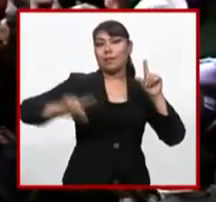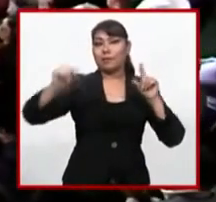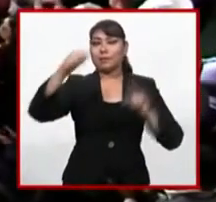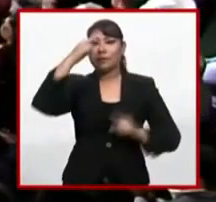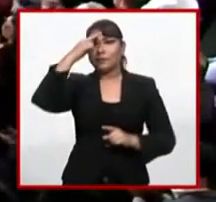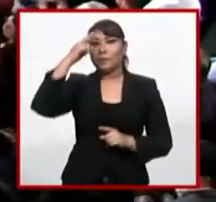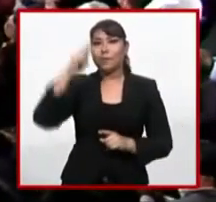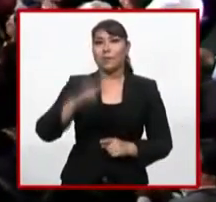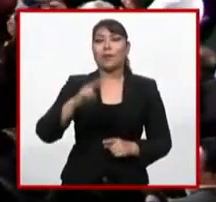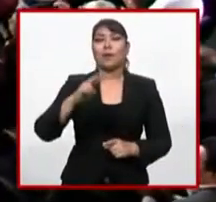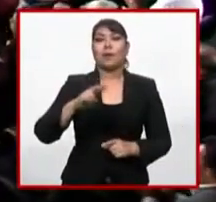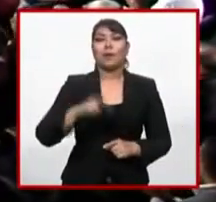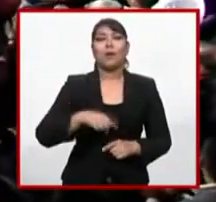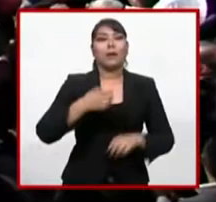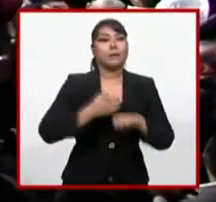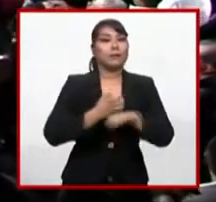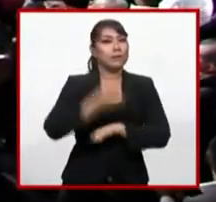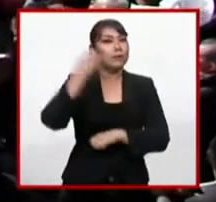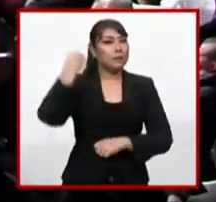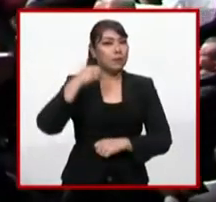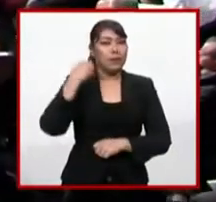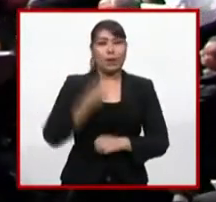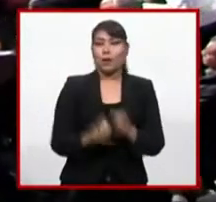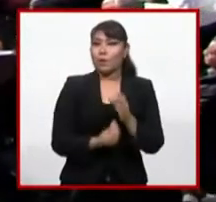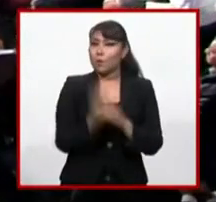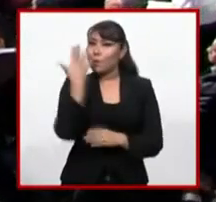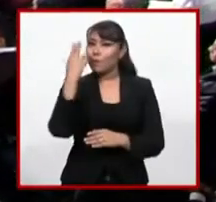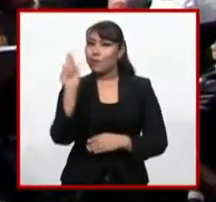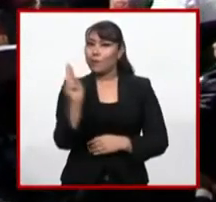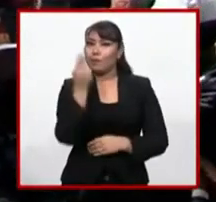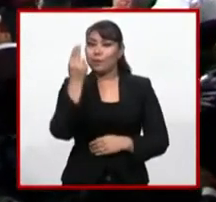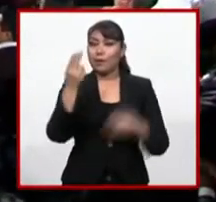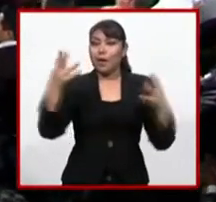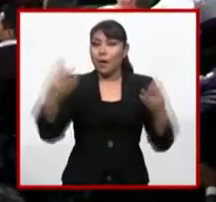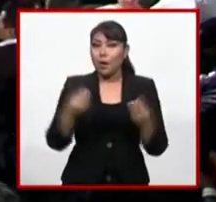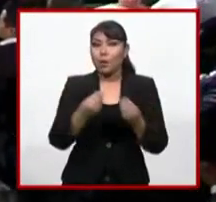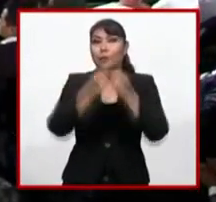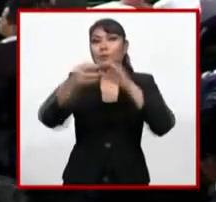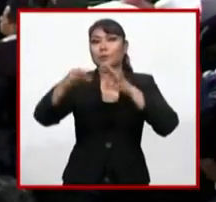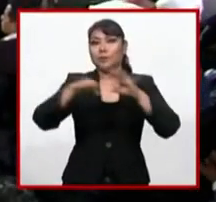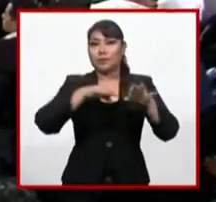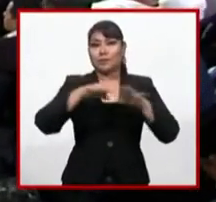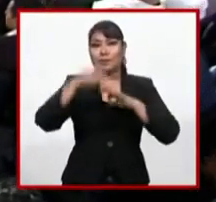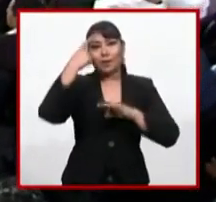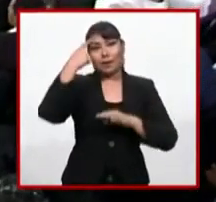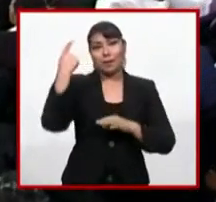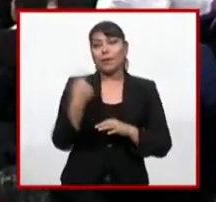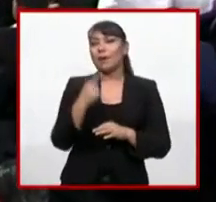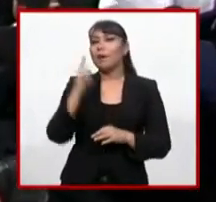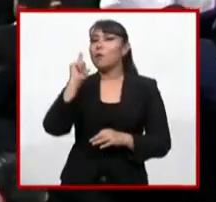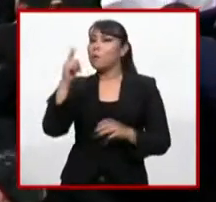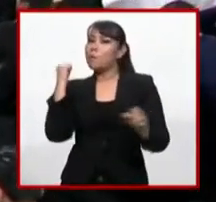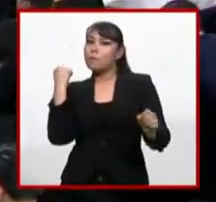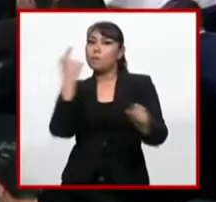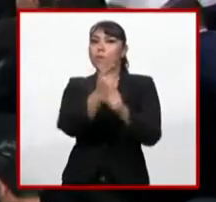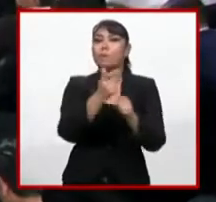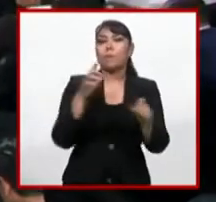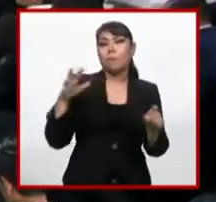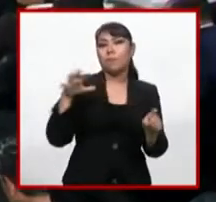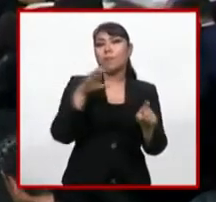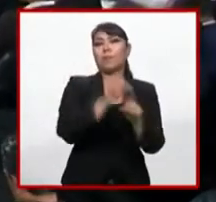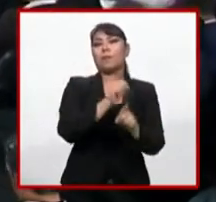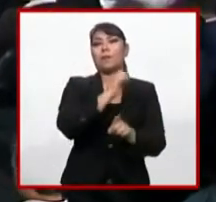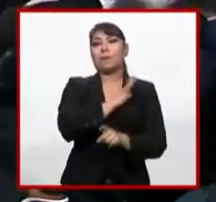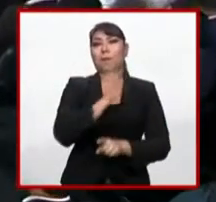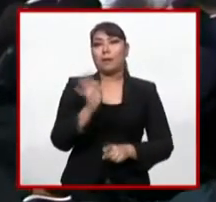Autónoma de México en nuestro estado. Estaremos trabajando para que esto se haga realidad, esperemos